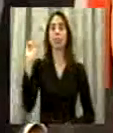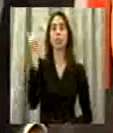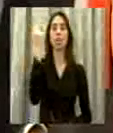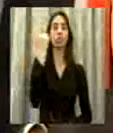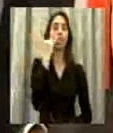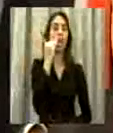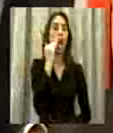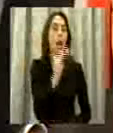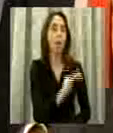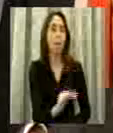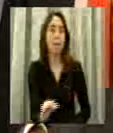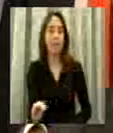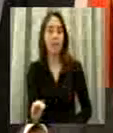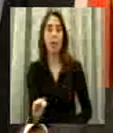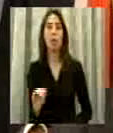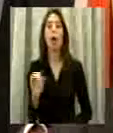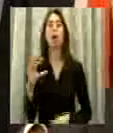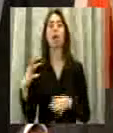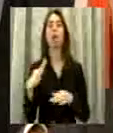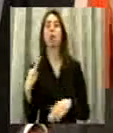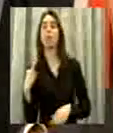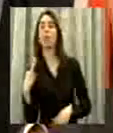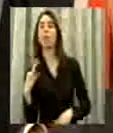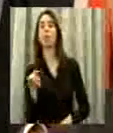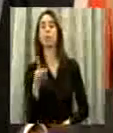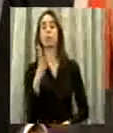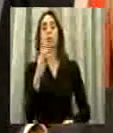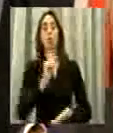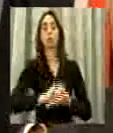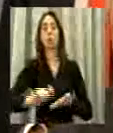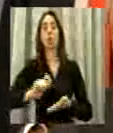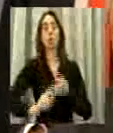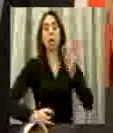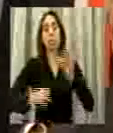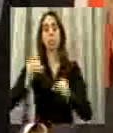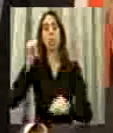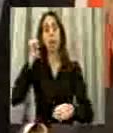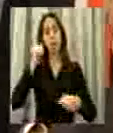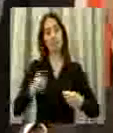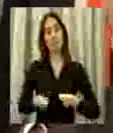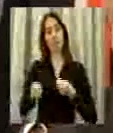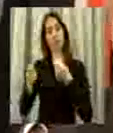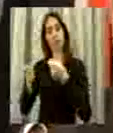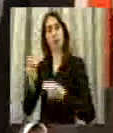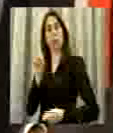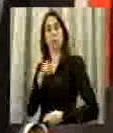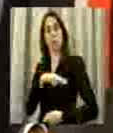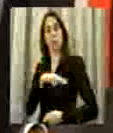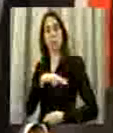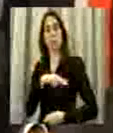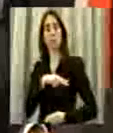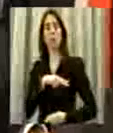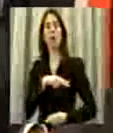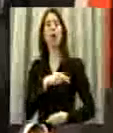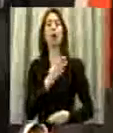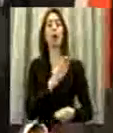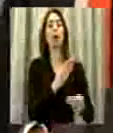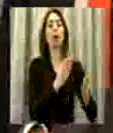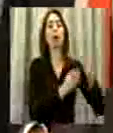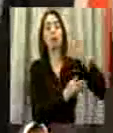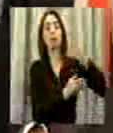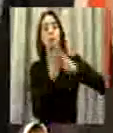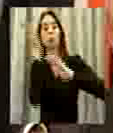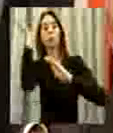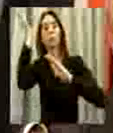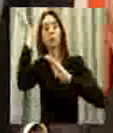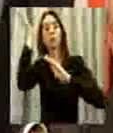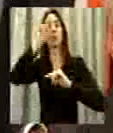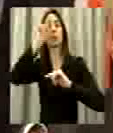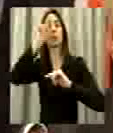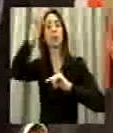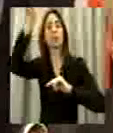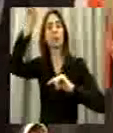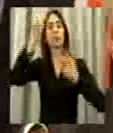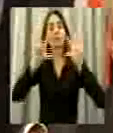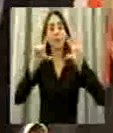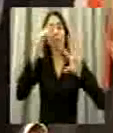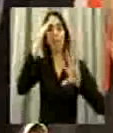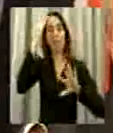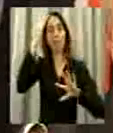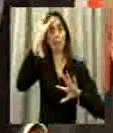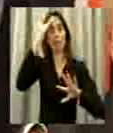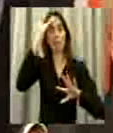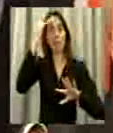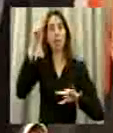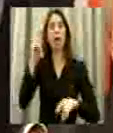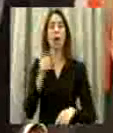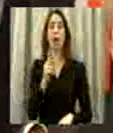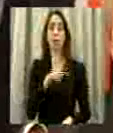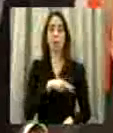de Menores de la Subsecretaría de Justicia. Ayer entregamos este premio, el premio es una pasantía de 7 días en el exterior,